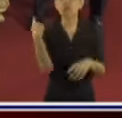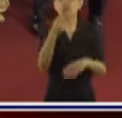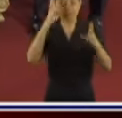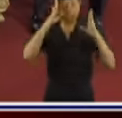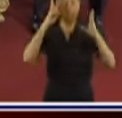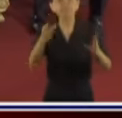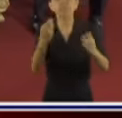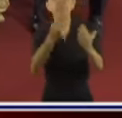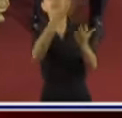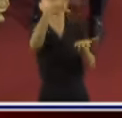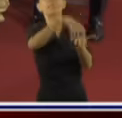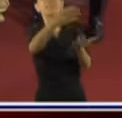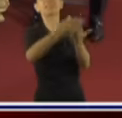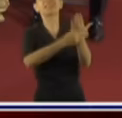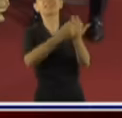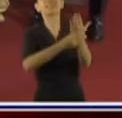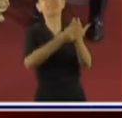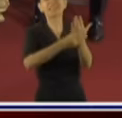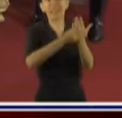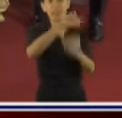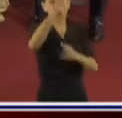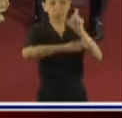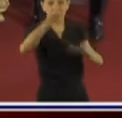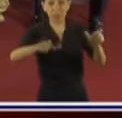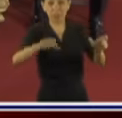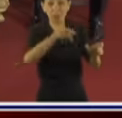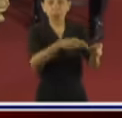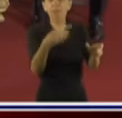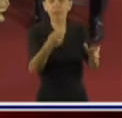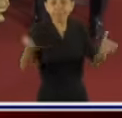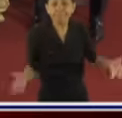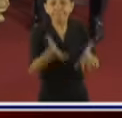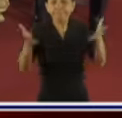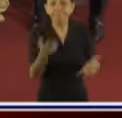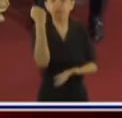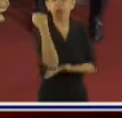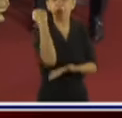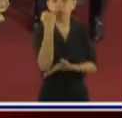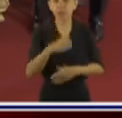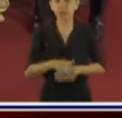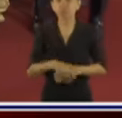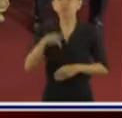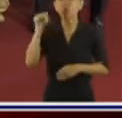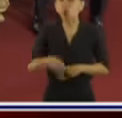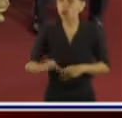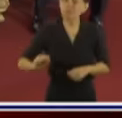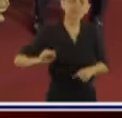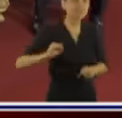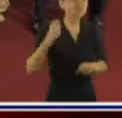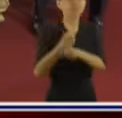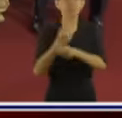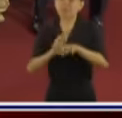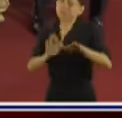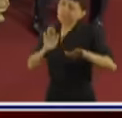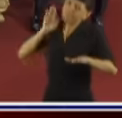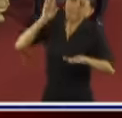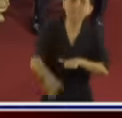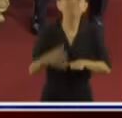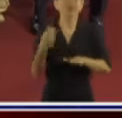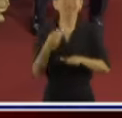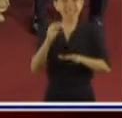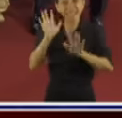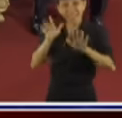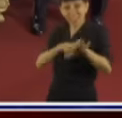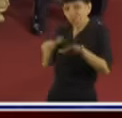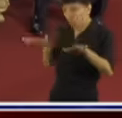a ver esa ley, digamos, no hacen licitaciones donde le para la adquisición de cada insumo donde se le dé